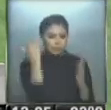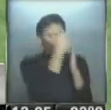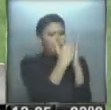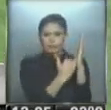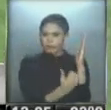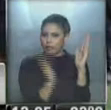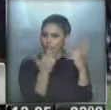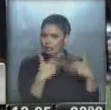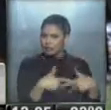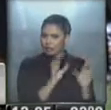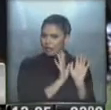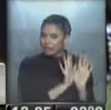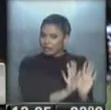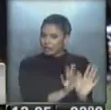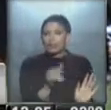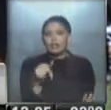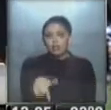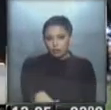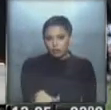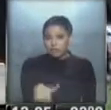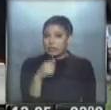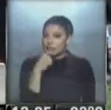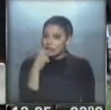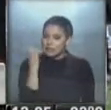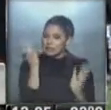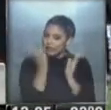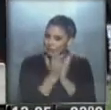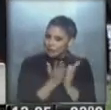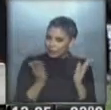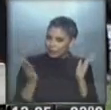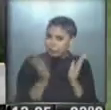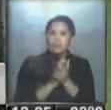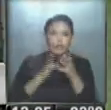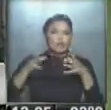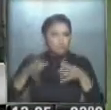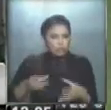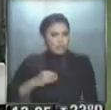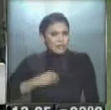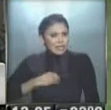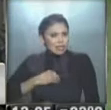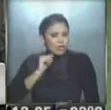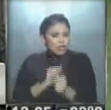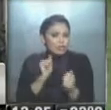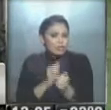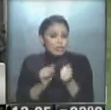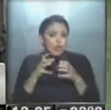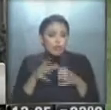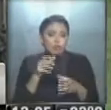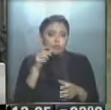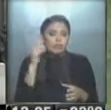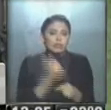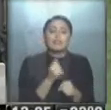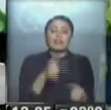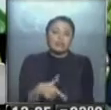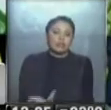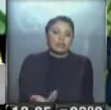del sistema tiró esto. Ahora, analizarlo de un costado futbolístico, de pasión, de historia, y evidentemente no se somete cercanía,